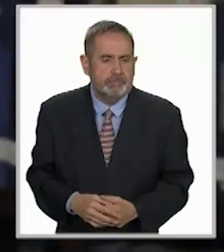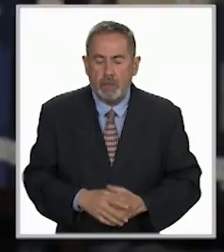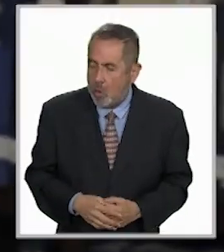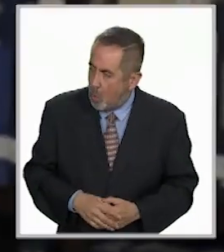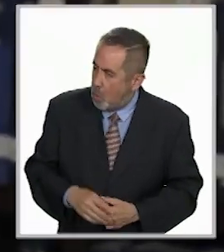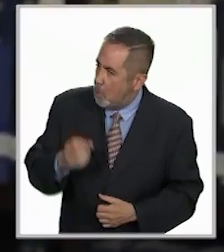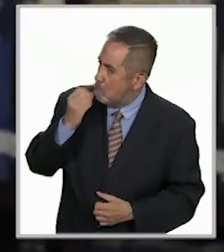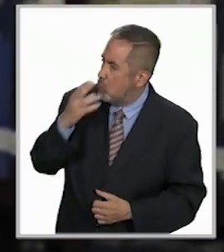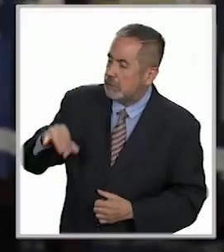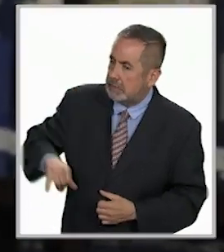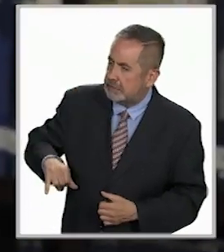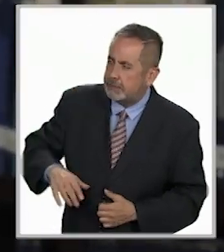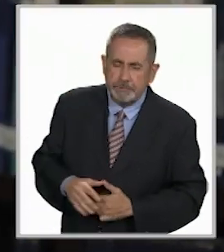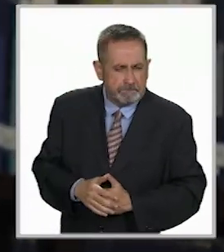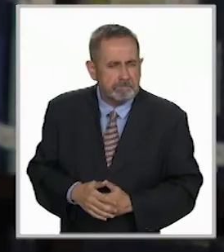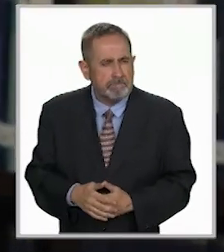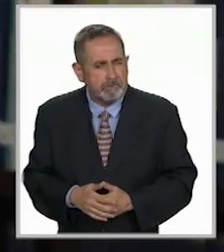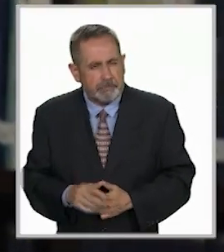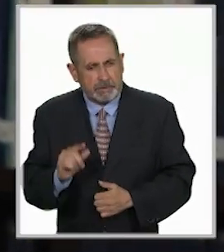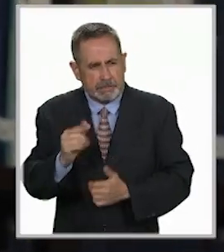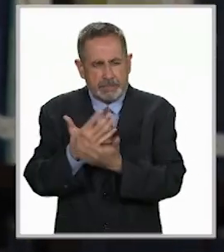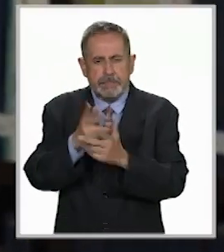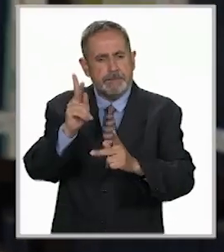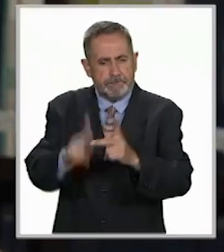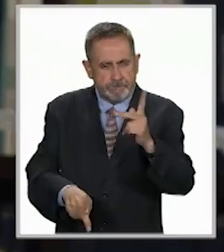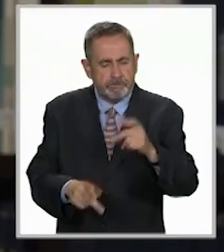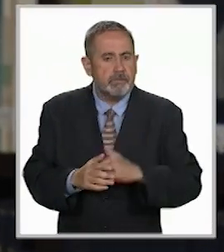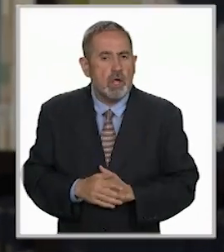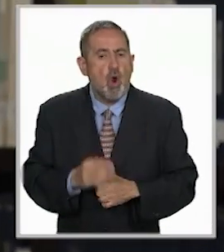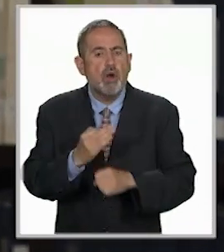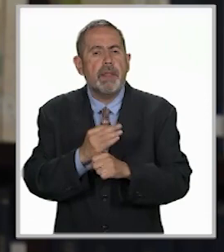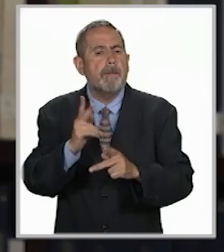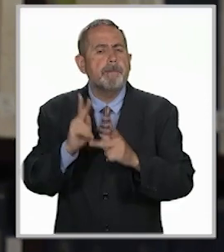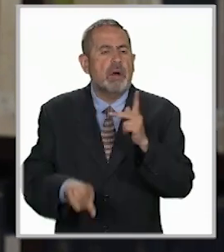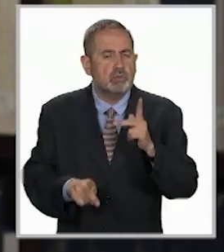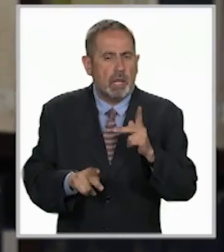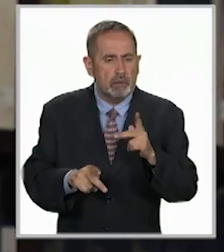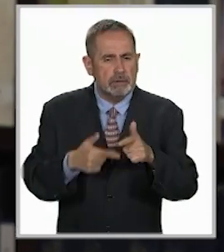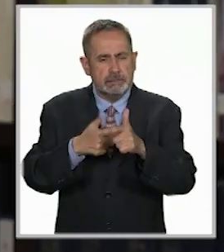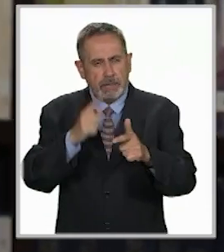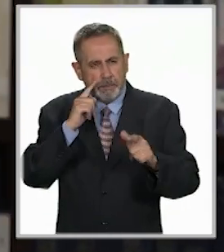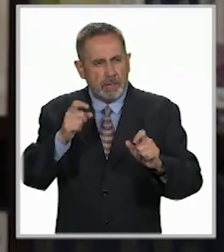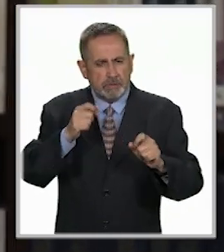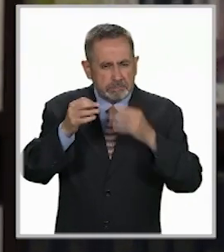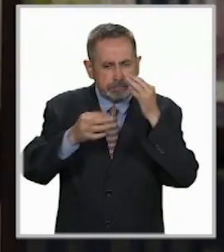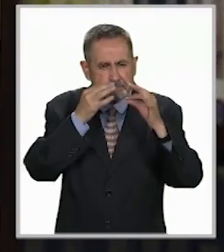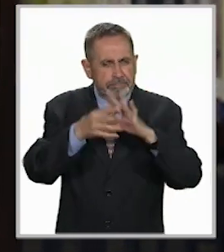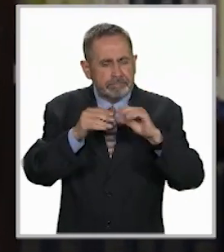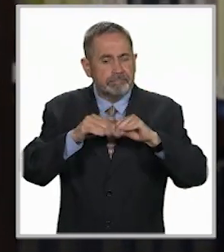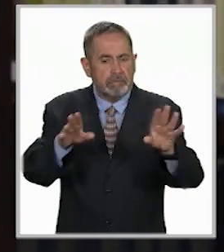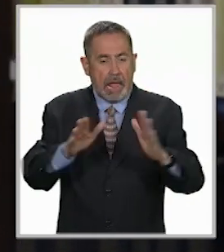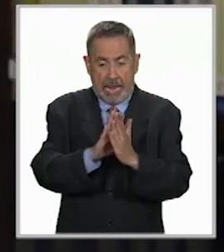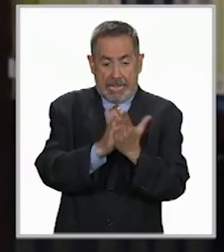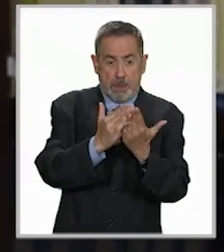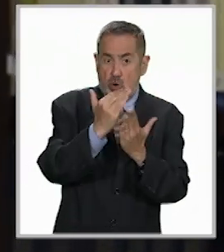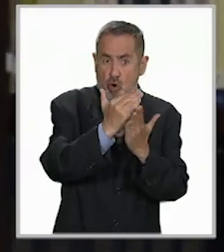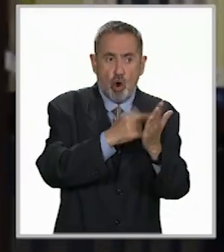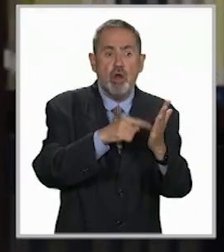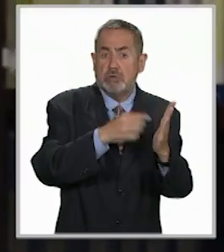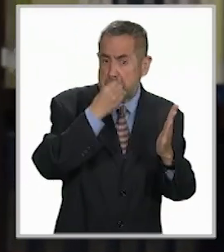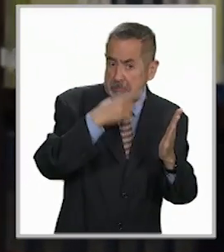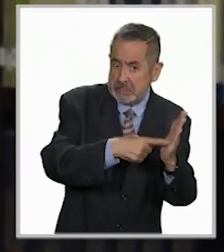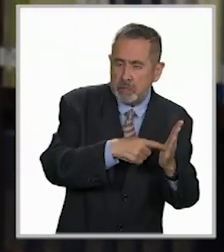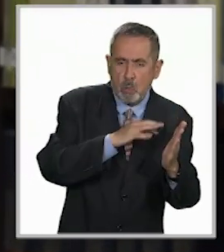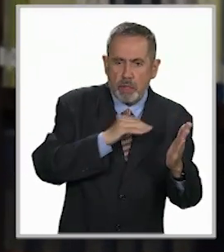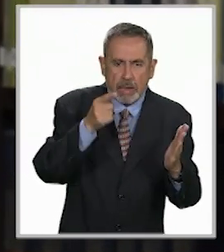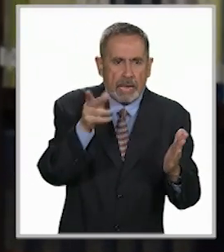Estado. Qué interesante, Aline. Permíteme, por favor, unos minutos. Vamos a hacer una pausa. Los invito a ver la reseña de uno de los libros